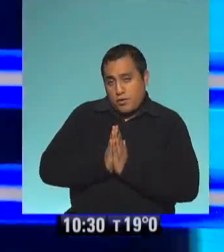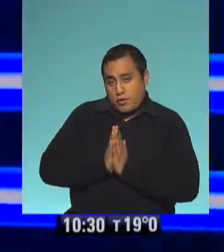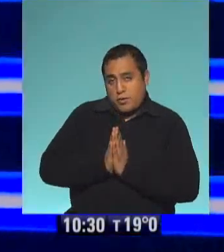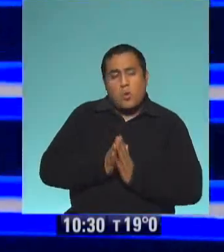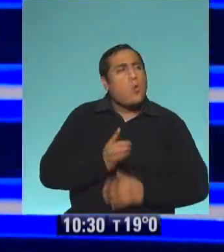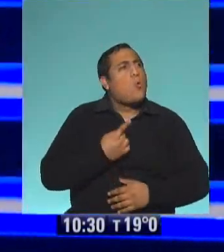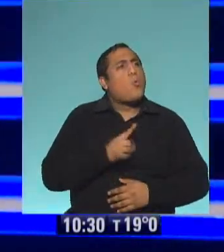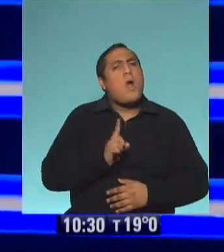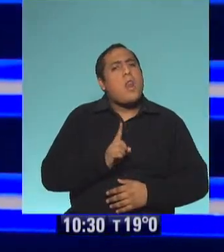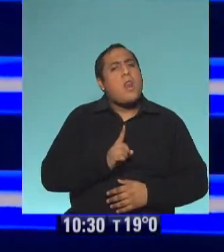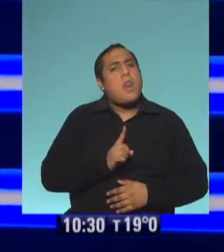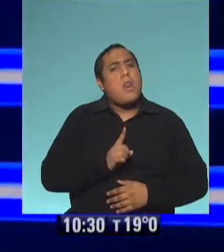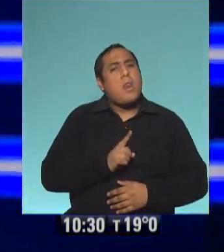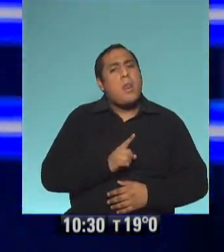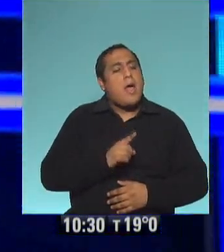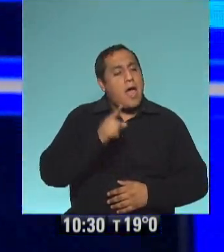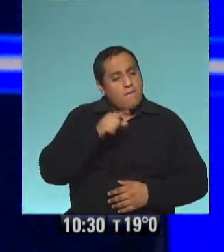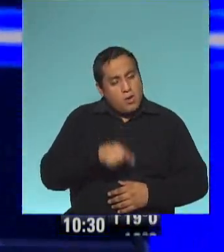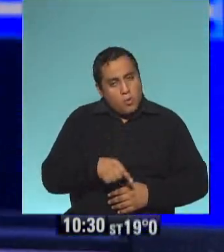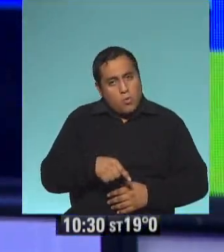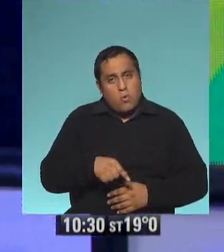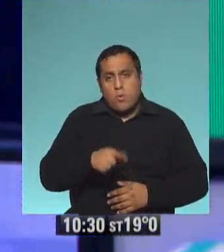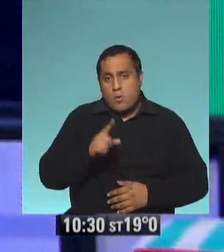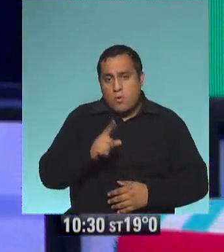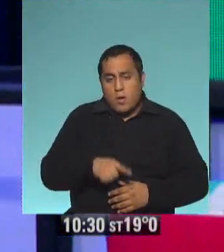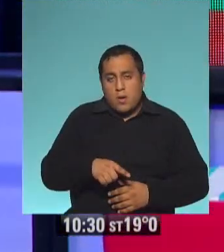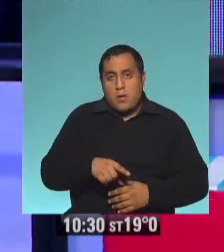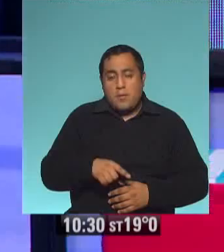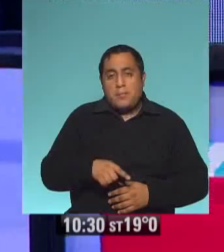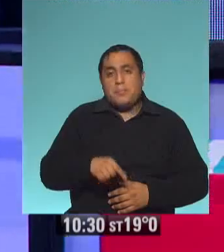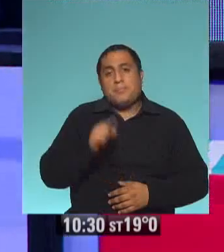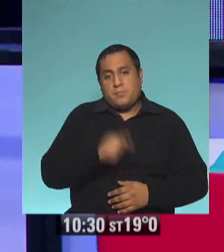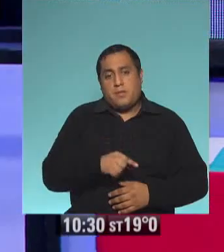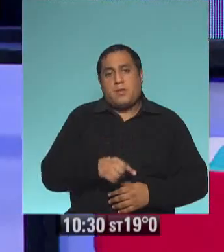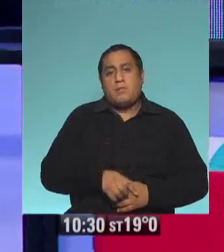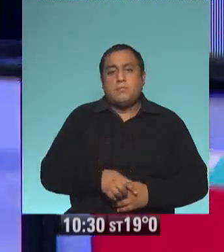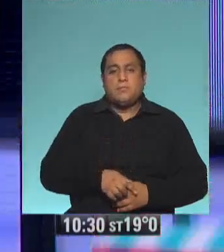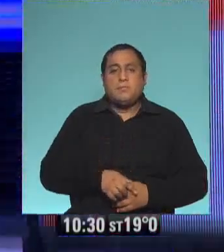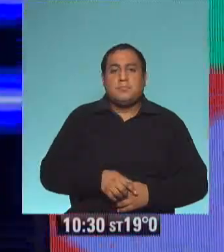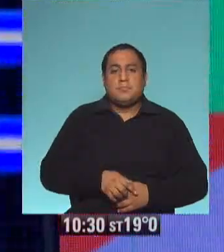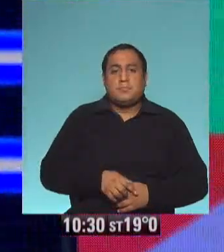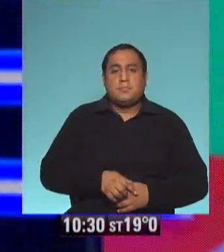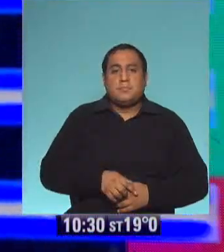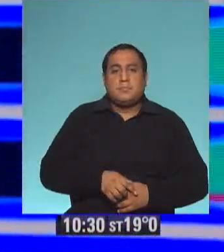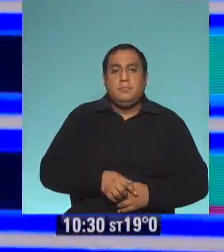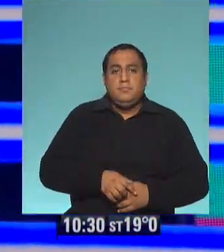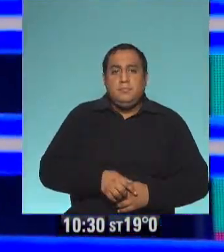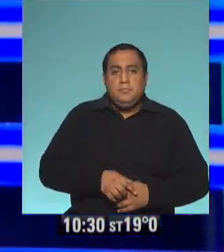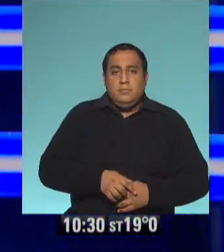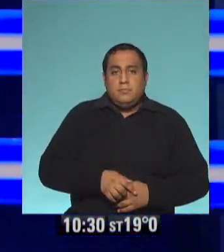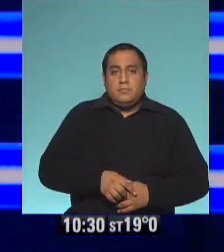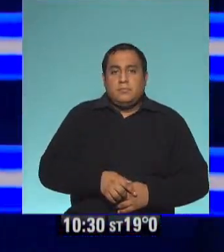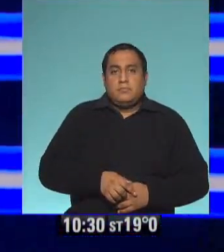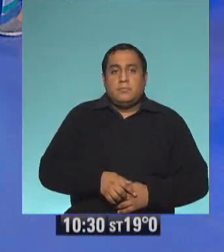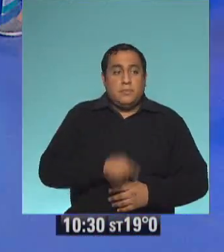¿Cuál? ¿Cuentos de abajo, hadas? Abajo. ¿Princesa de bailarinas? Ese. Ah, este. Silencio, niños y otros